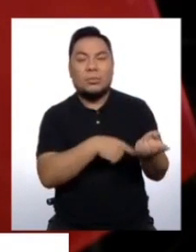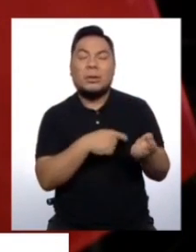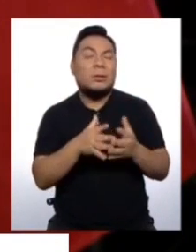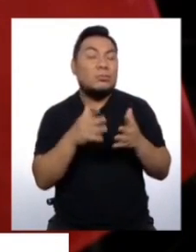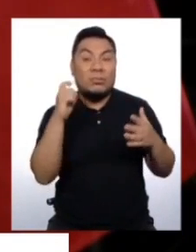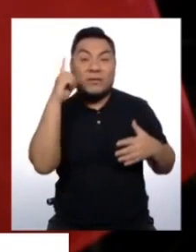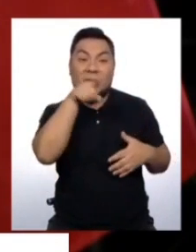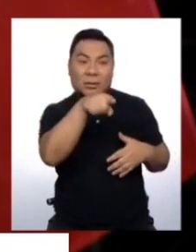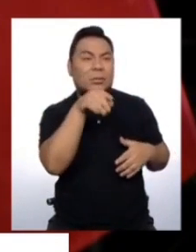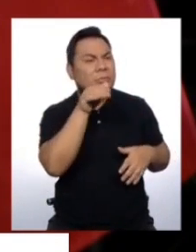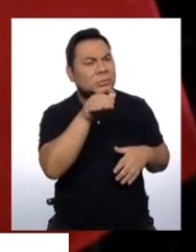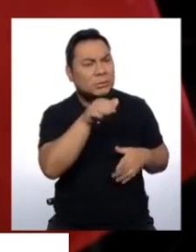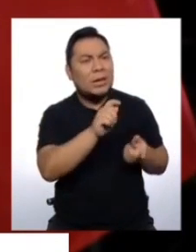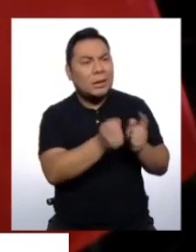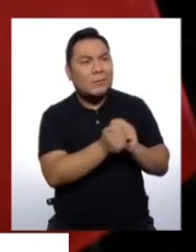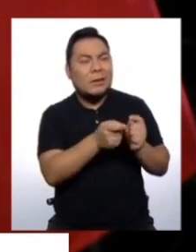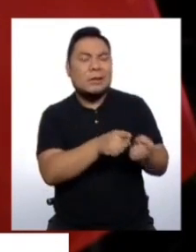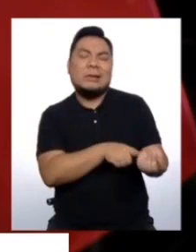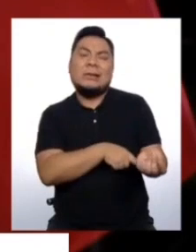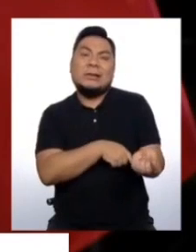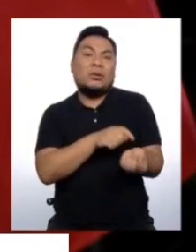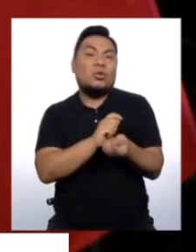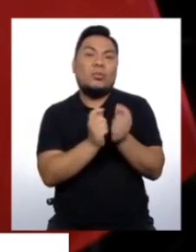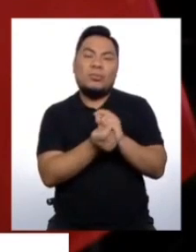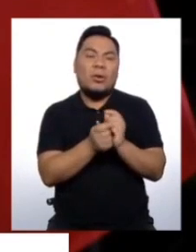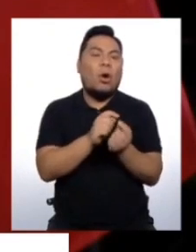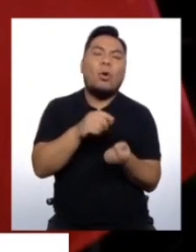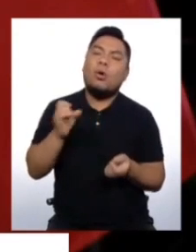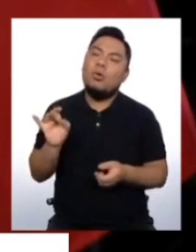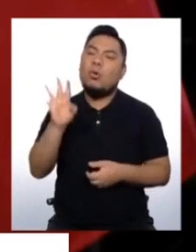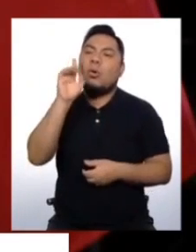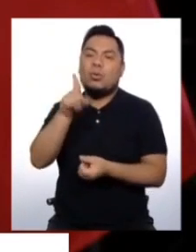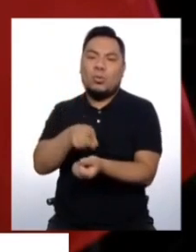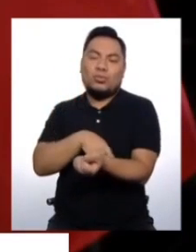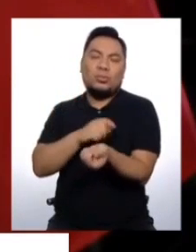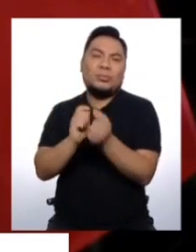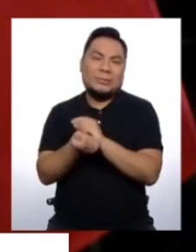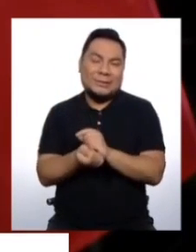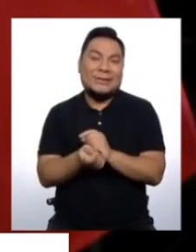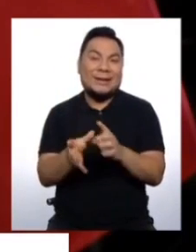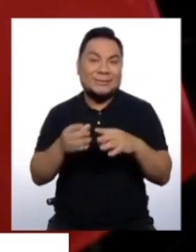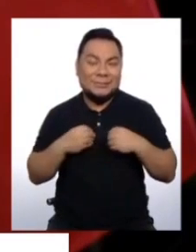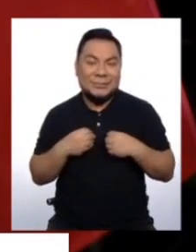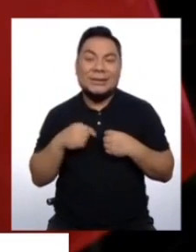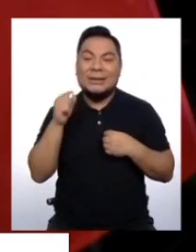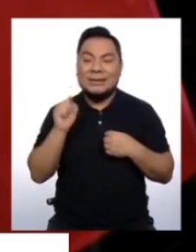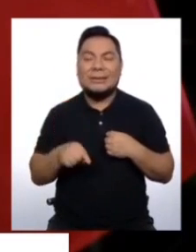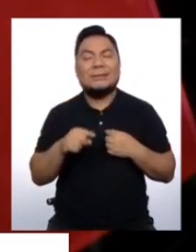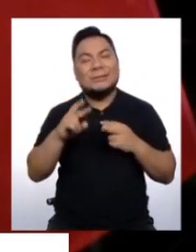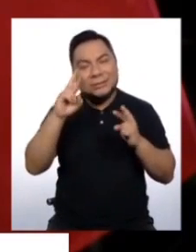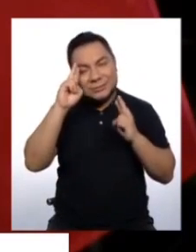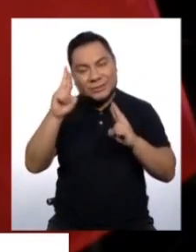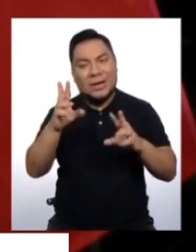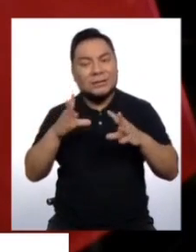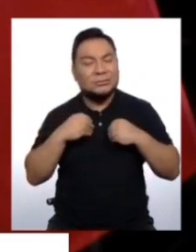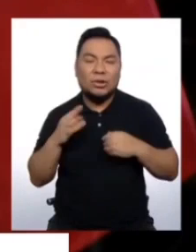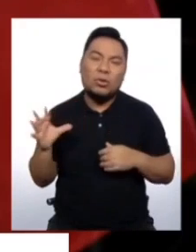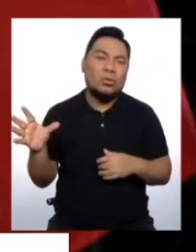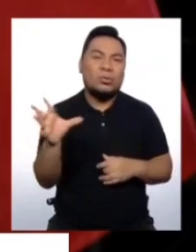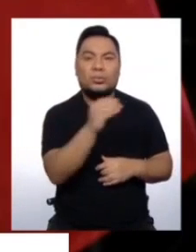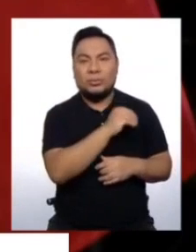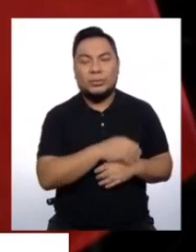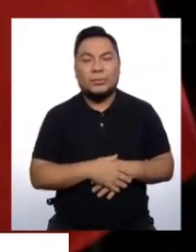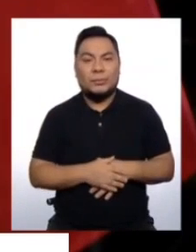difícil, ¿no? Y eso hay que explicarlo y eso hay que respetarlo todos.